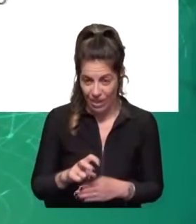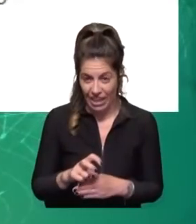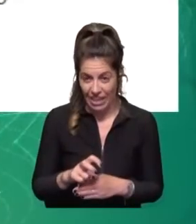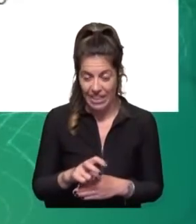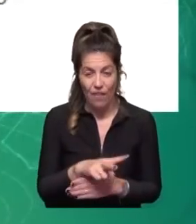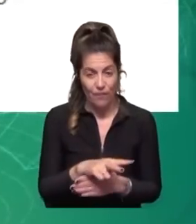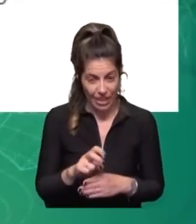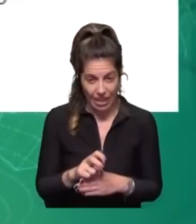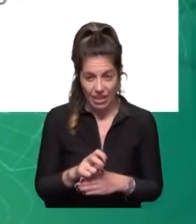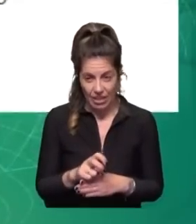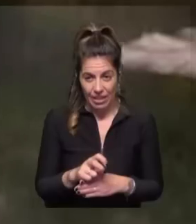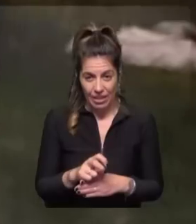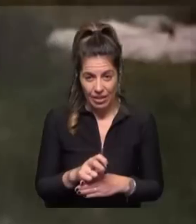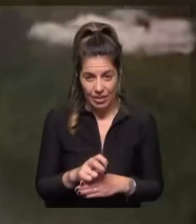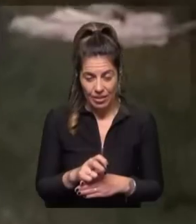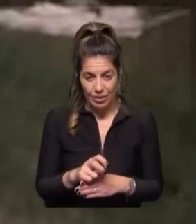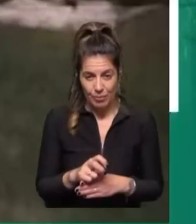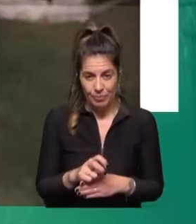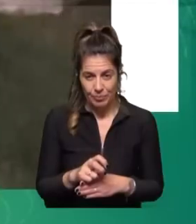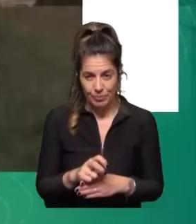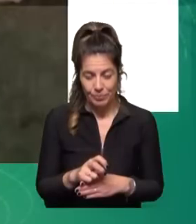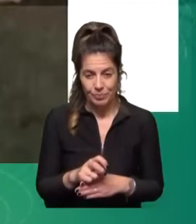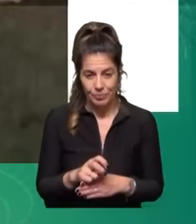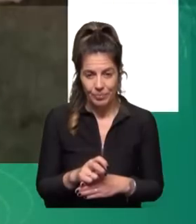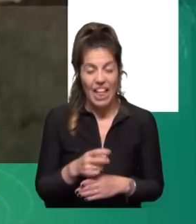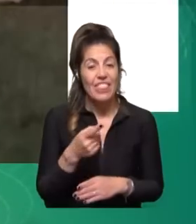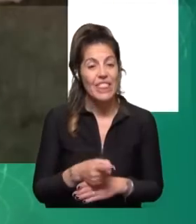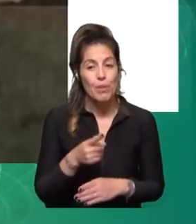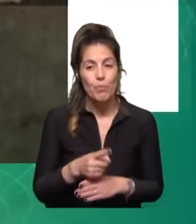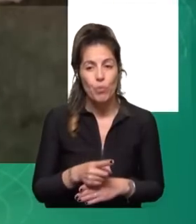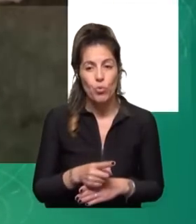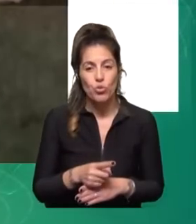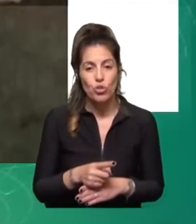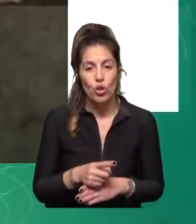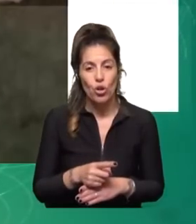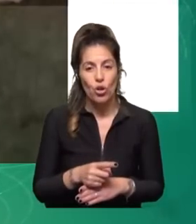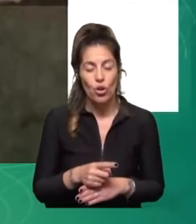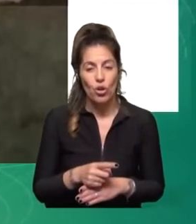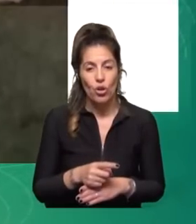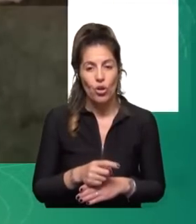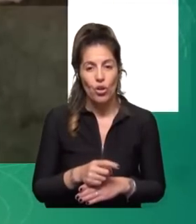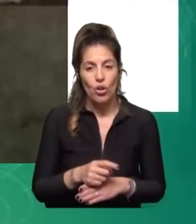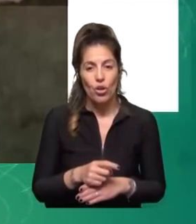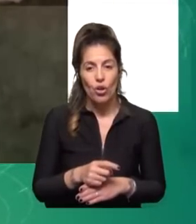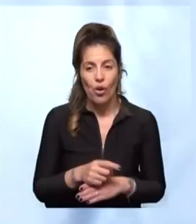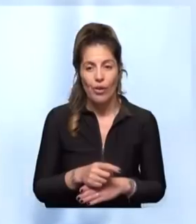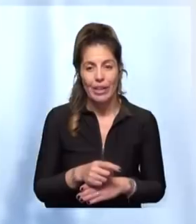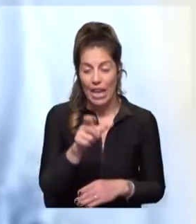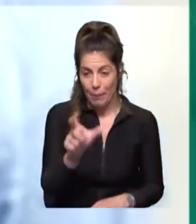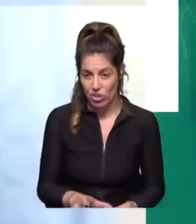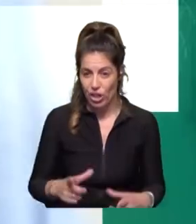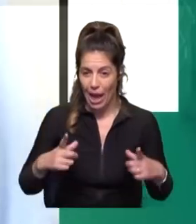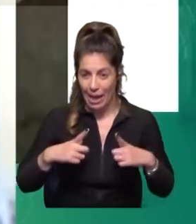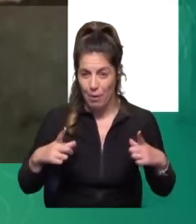el fiscal Andrés bricoli adscripto de la Fiscalía de Rosario dispuso el cese de la detención de curuchet pero lo dejó en calidad de emplazado